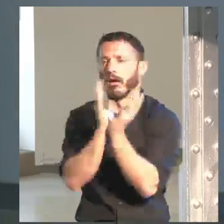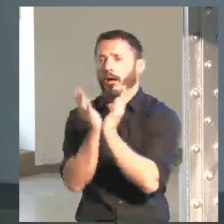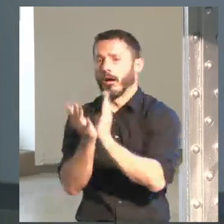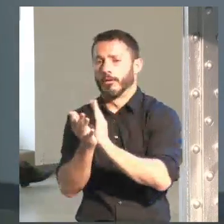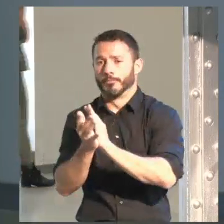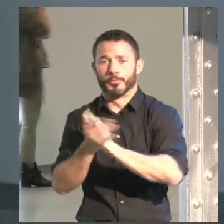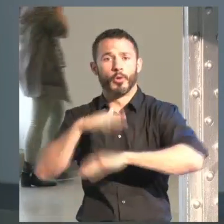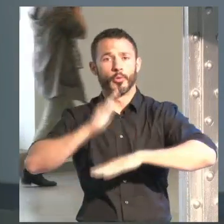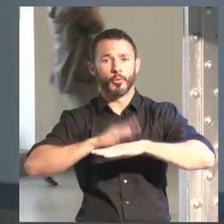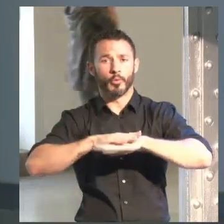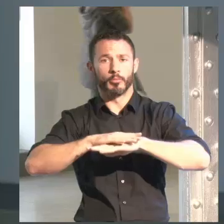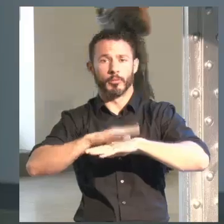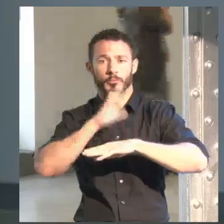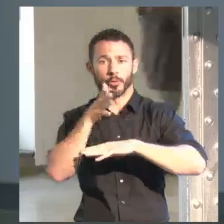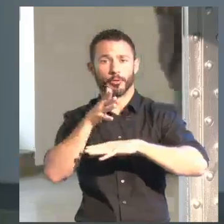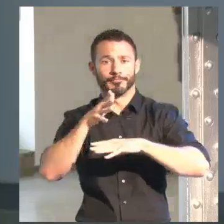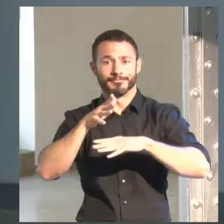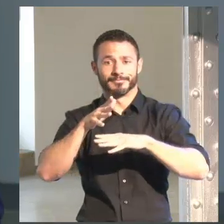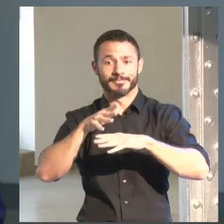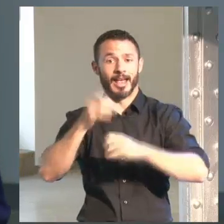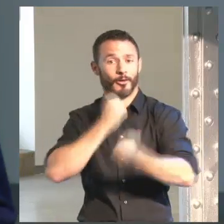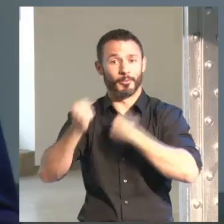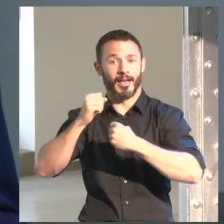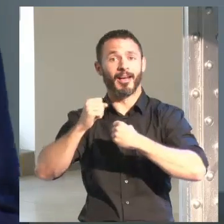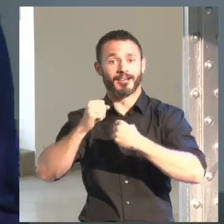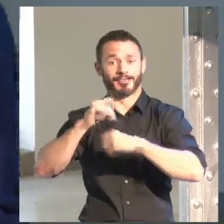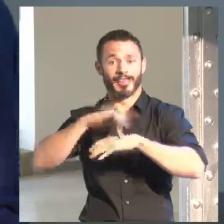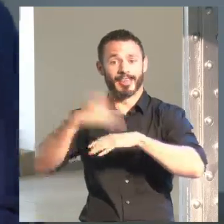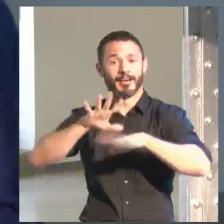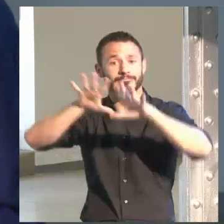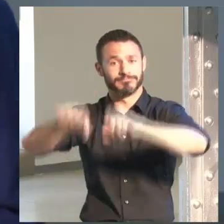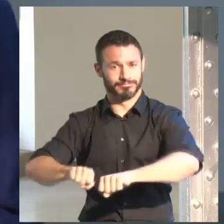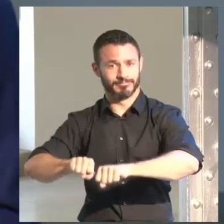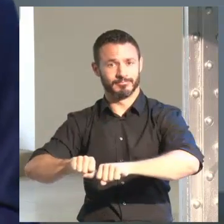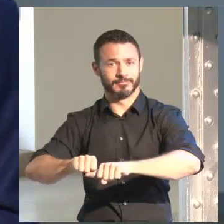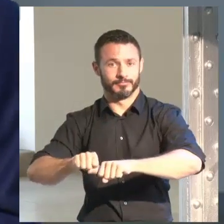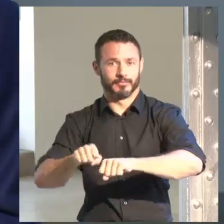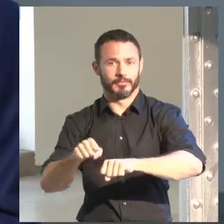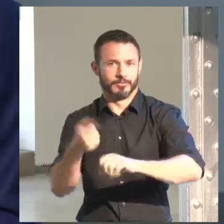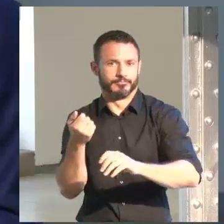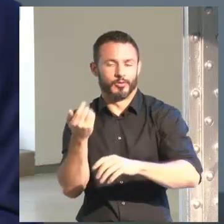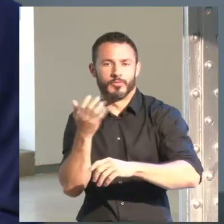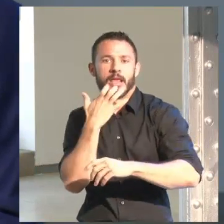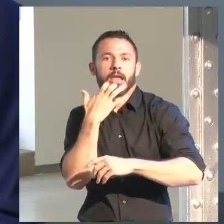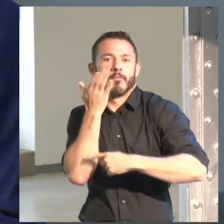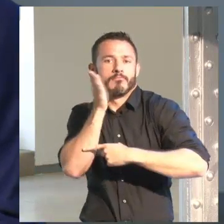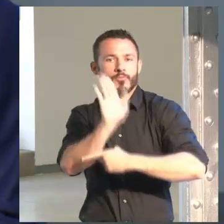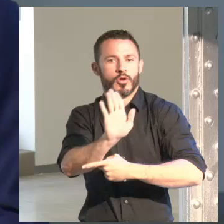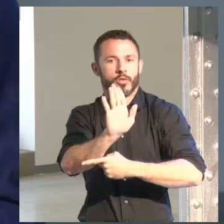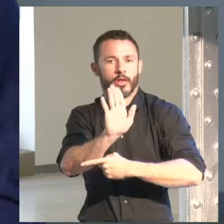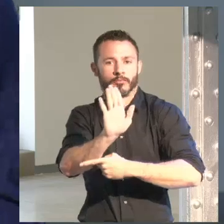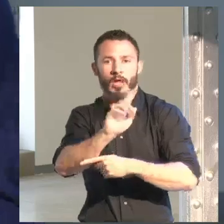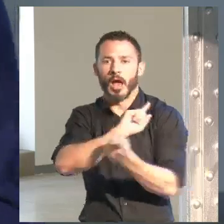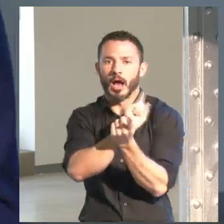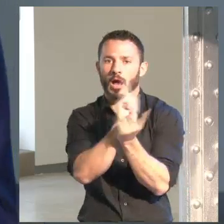precisamente porque les invade la digitalización de la economía, esto es una muestra de lo profundo que son